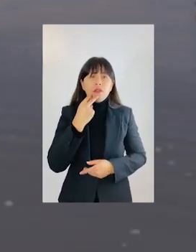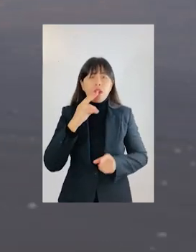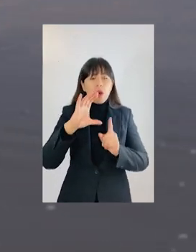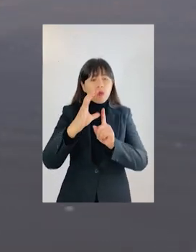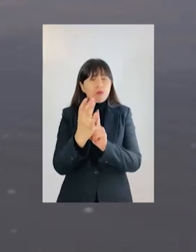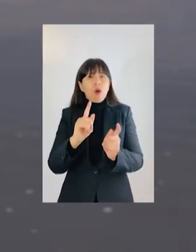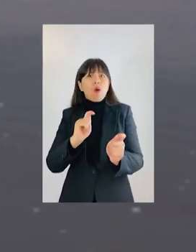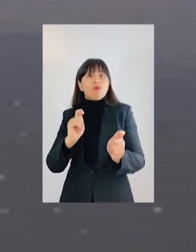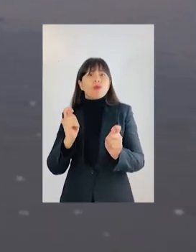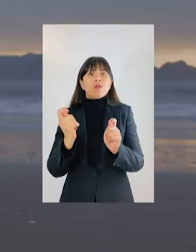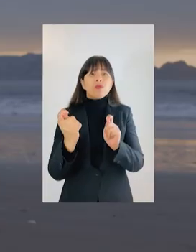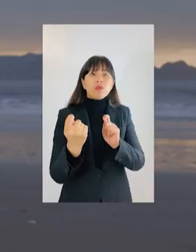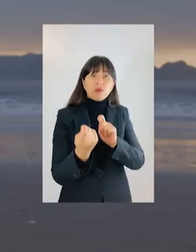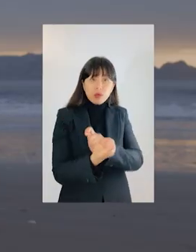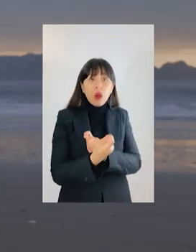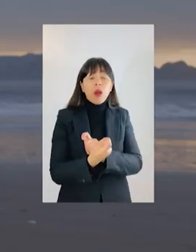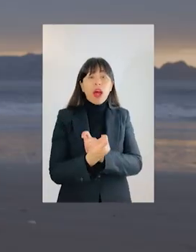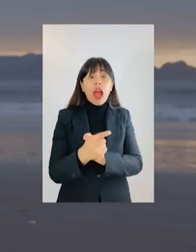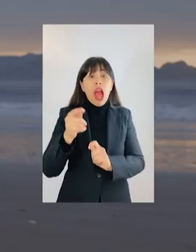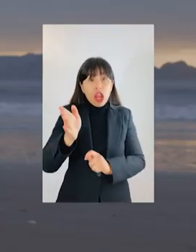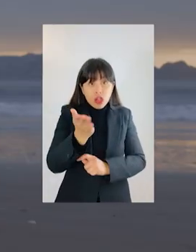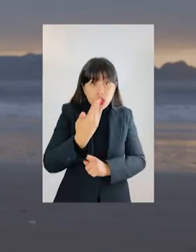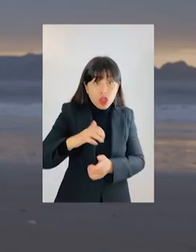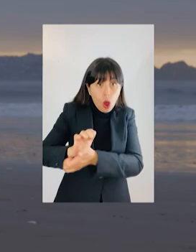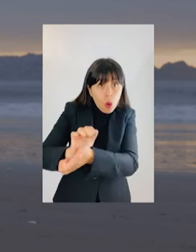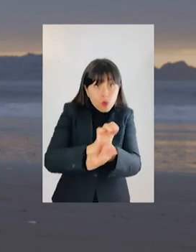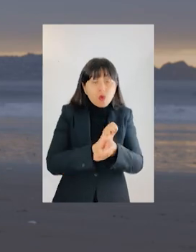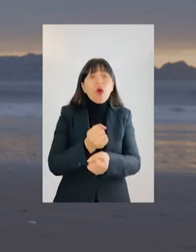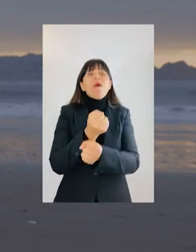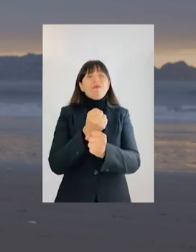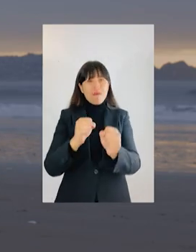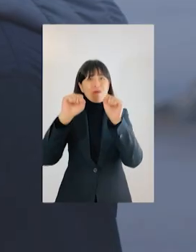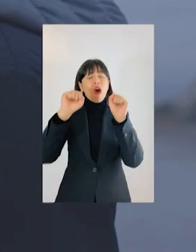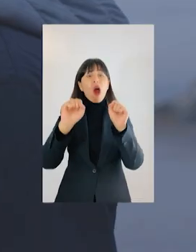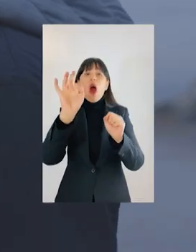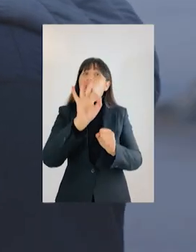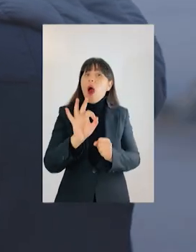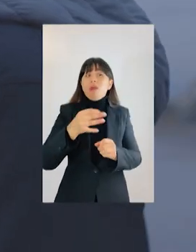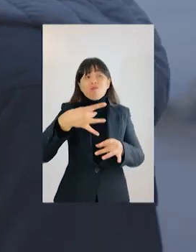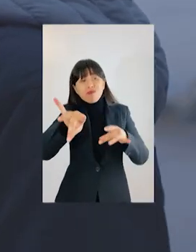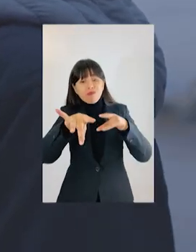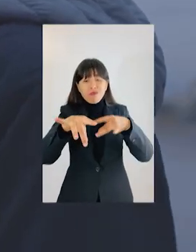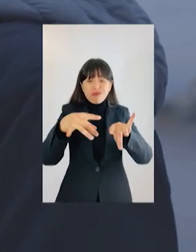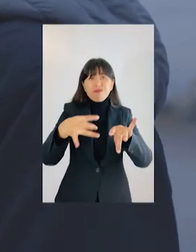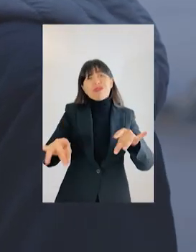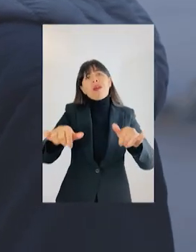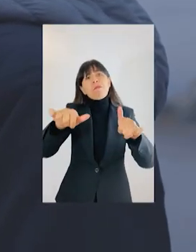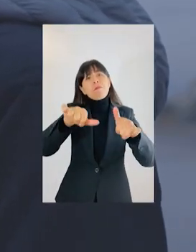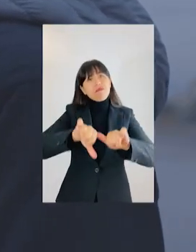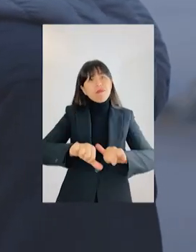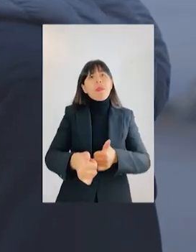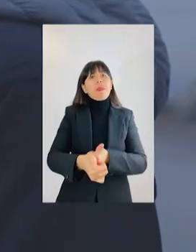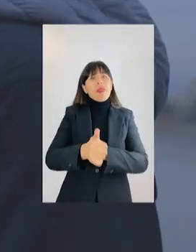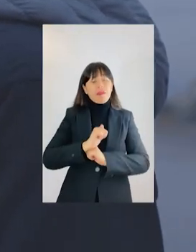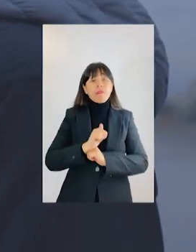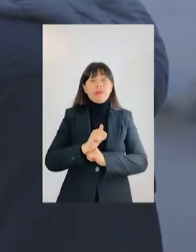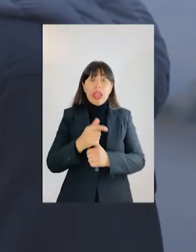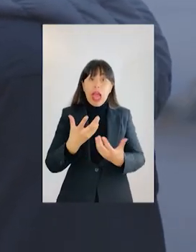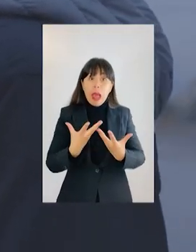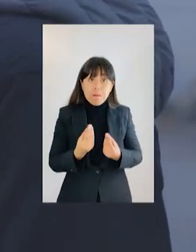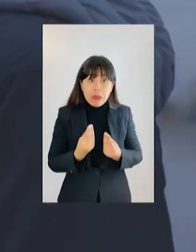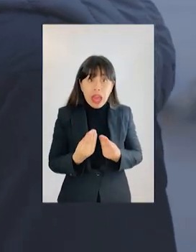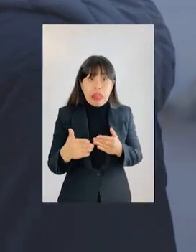gran cambio cultural. Aquí nos salvamos juntos o nos hundimos por separado. Que el miedo no nos detenga.